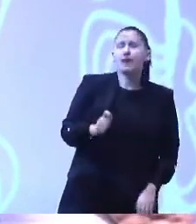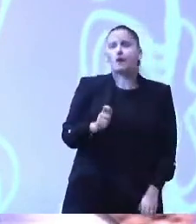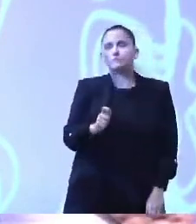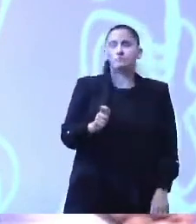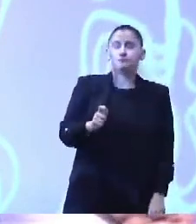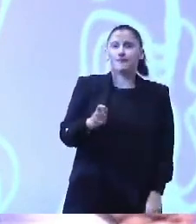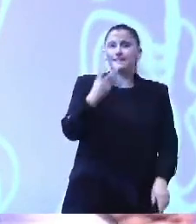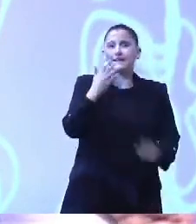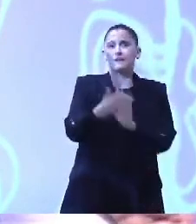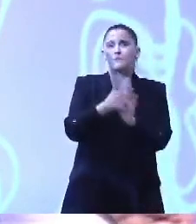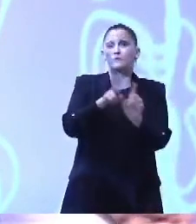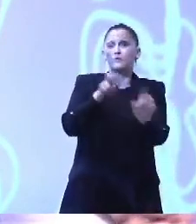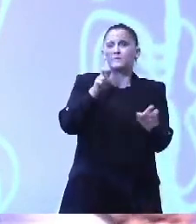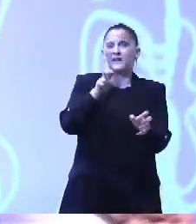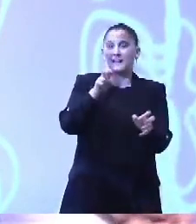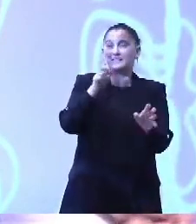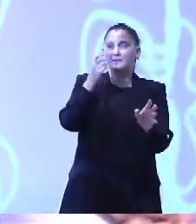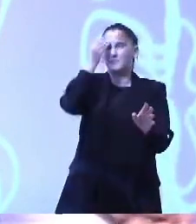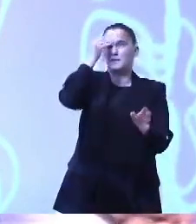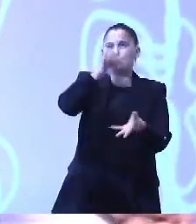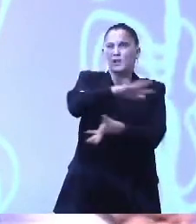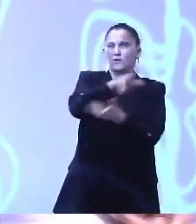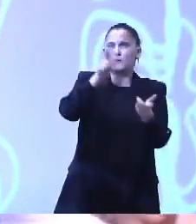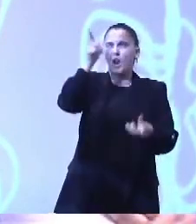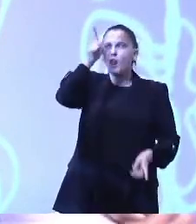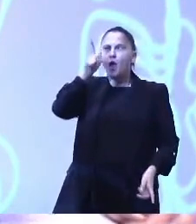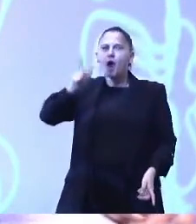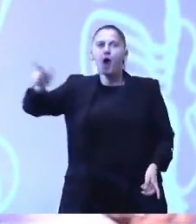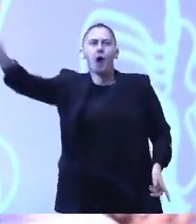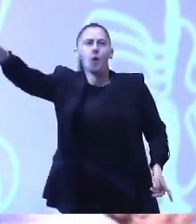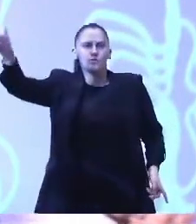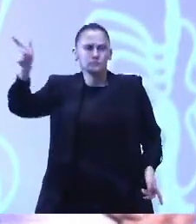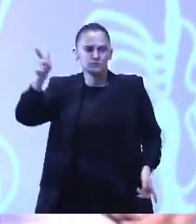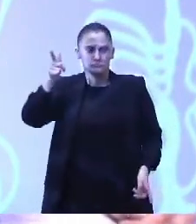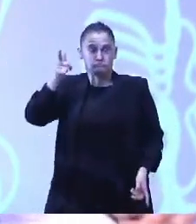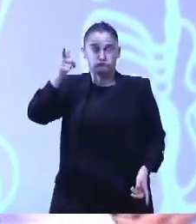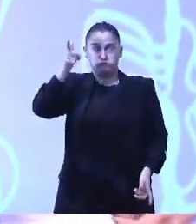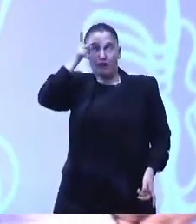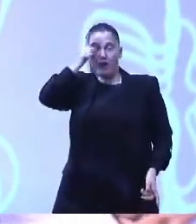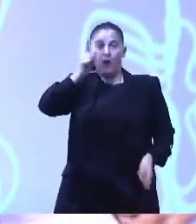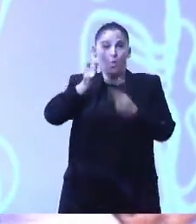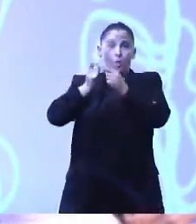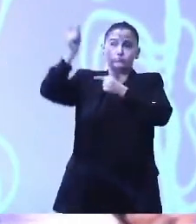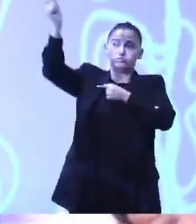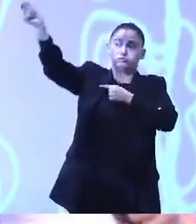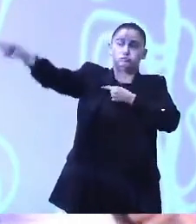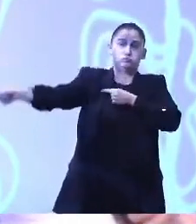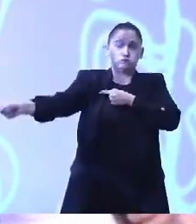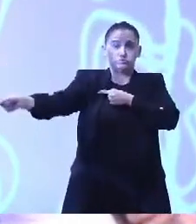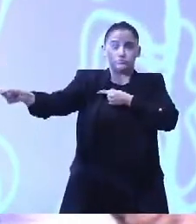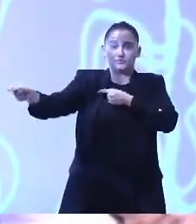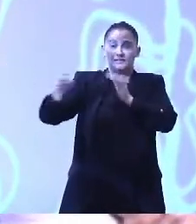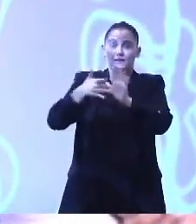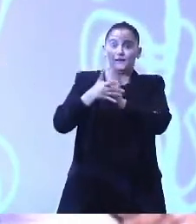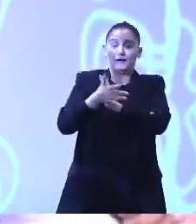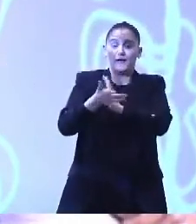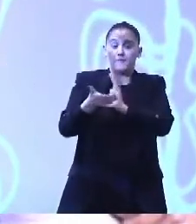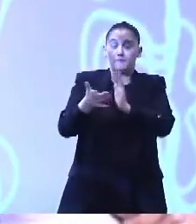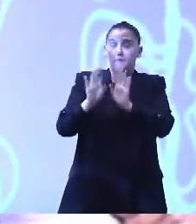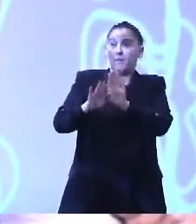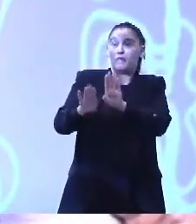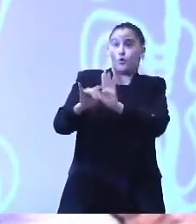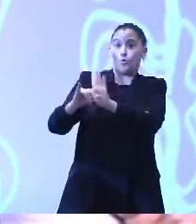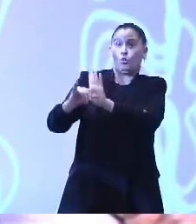desde el punto de vista geográfico, algo lejano. Estamos a miles de kilómetros de Ucrania. No somos